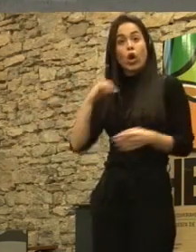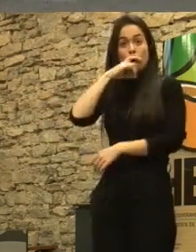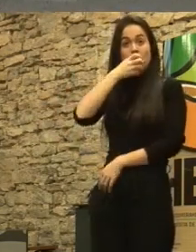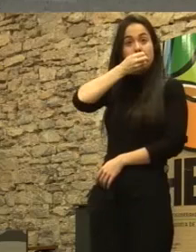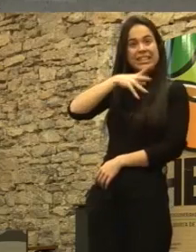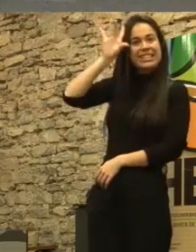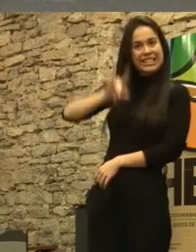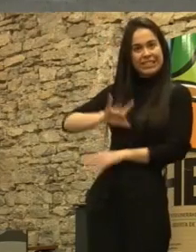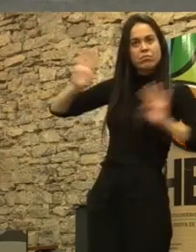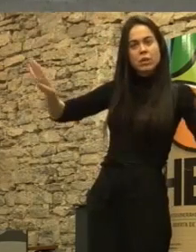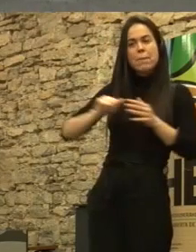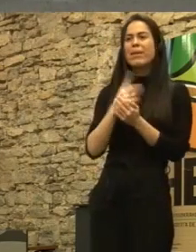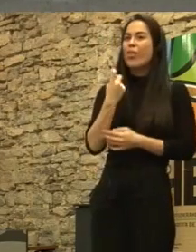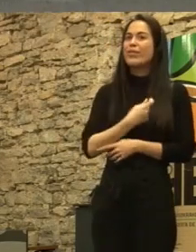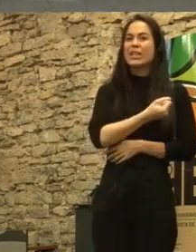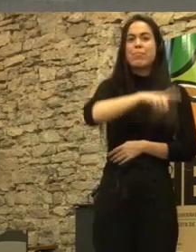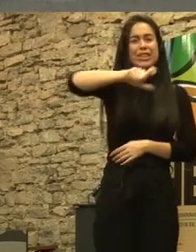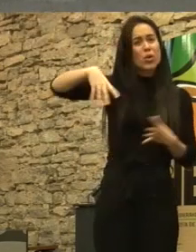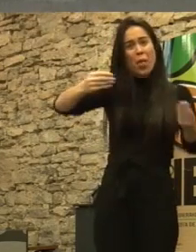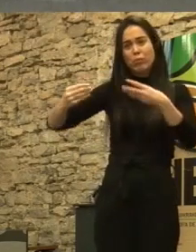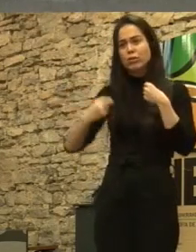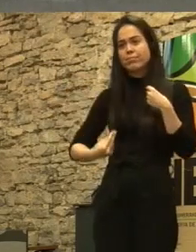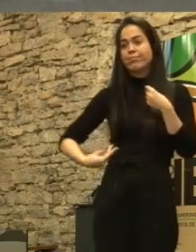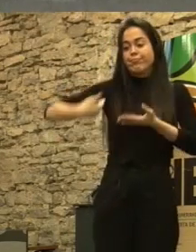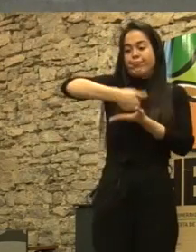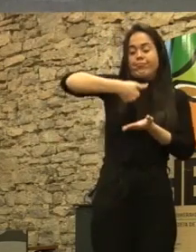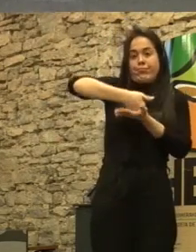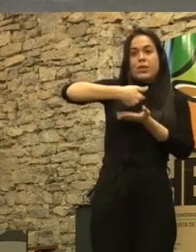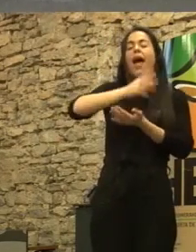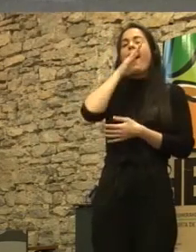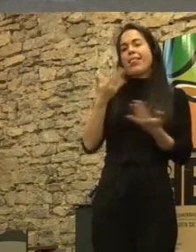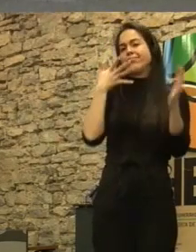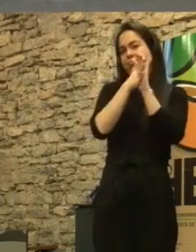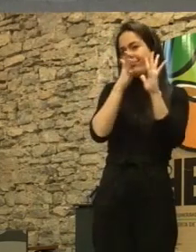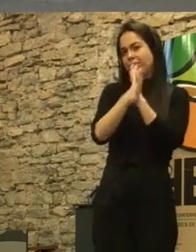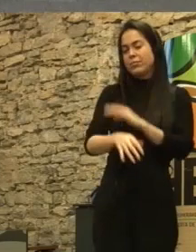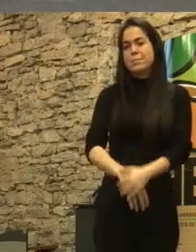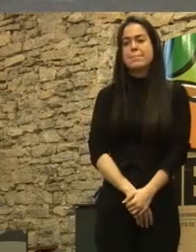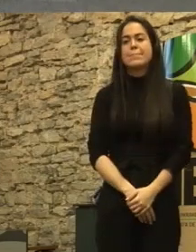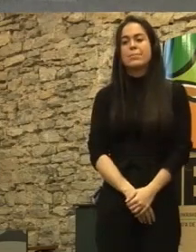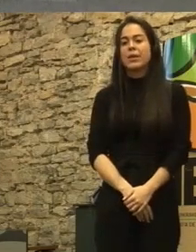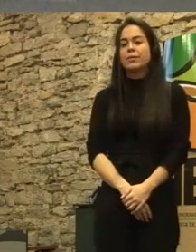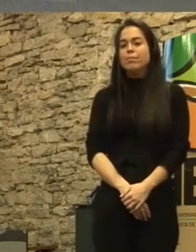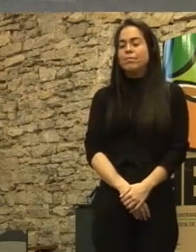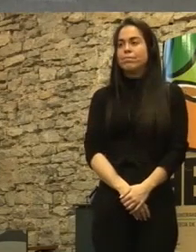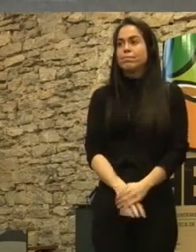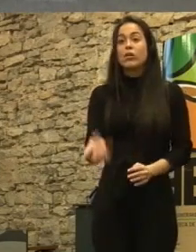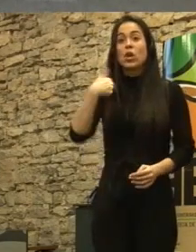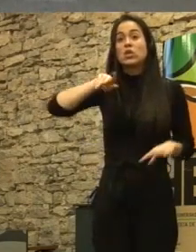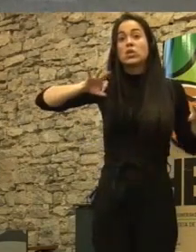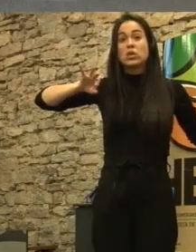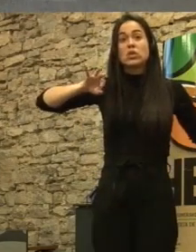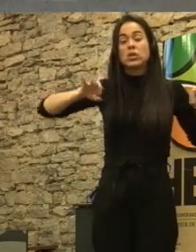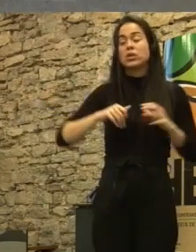hace falta esa comunidad, nos hace falta todo el mundo que son los que nos ayudan para varias cosas como os contaré ahora. Esto es lo que hacemos y lo que somos,